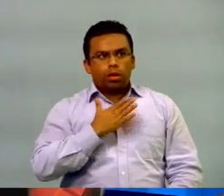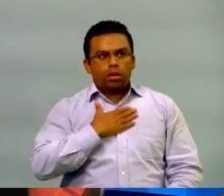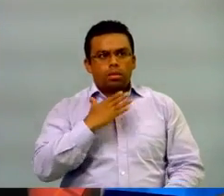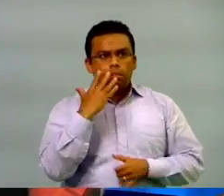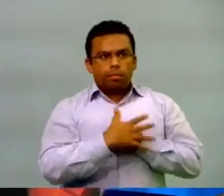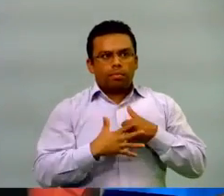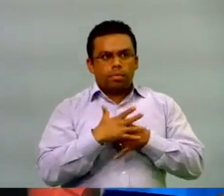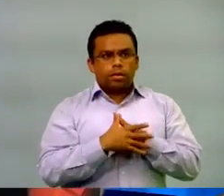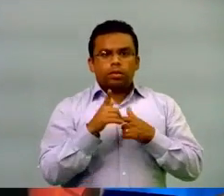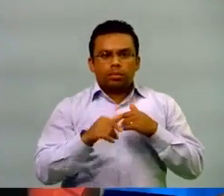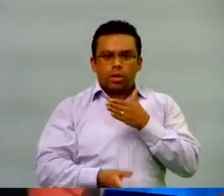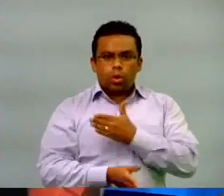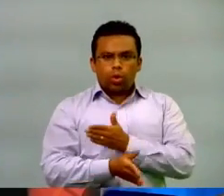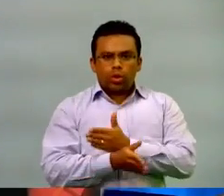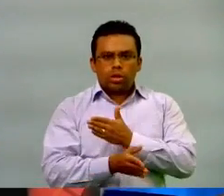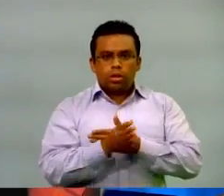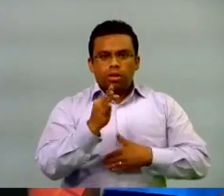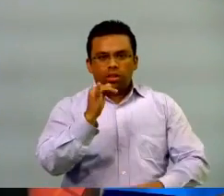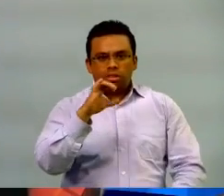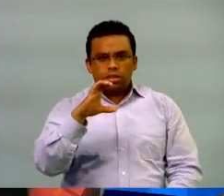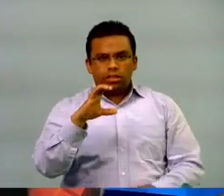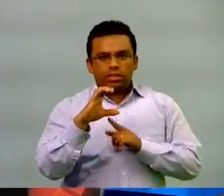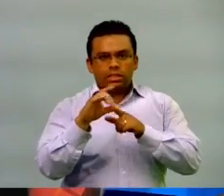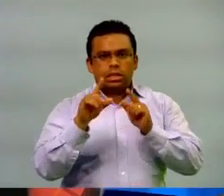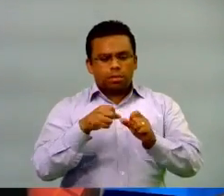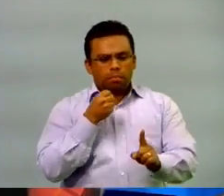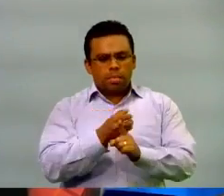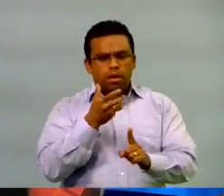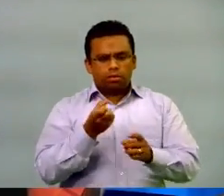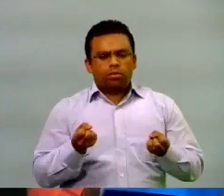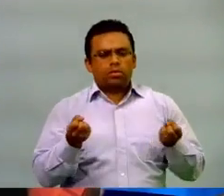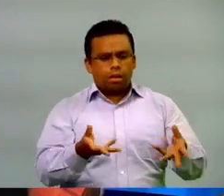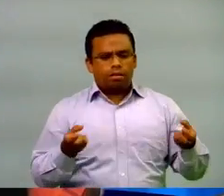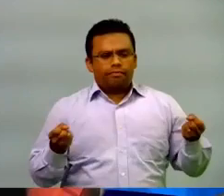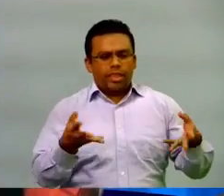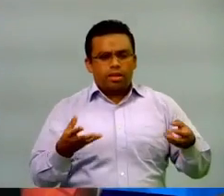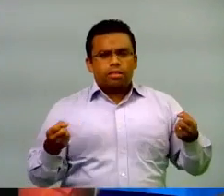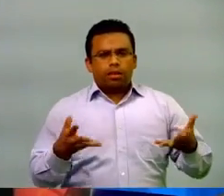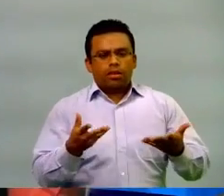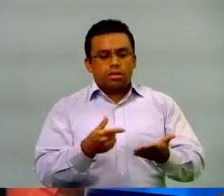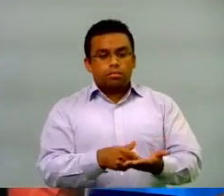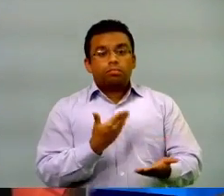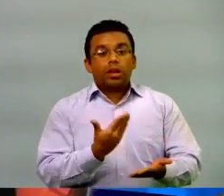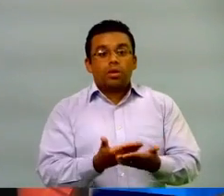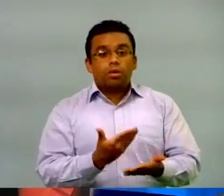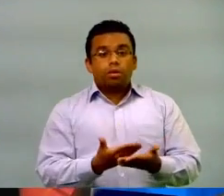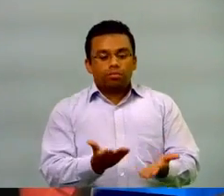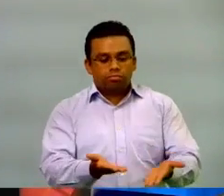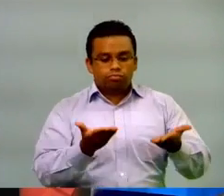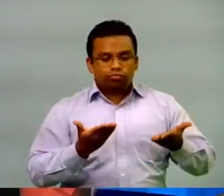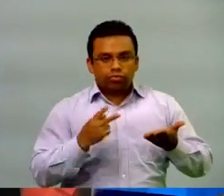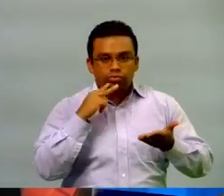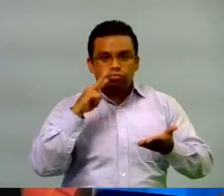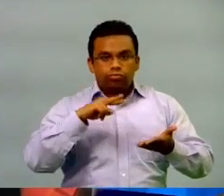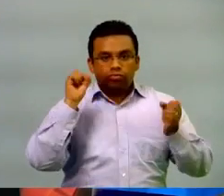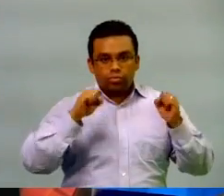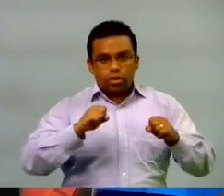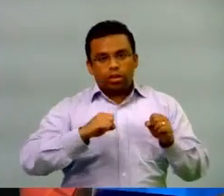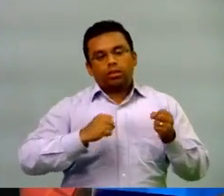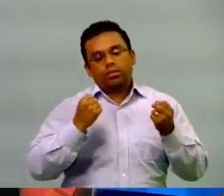seguir trabajando con TICs y generando impactos y generando resultados tangibles y visibles para nuestra